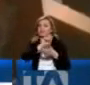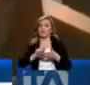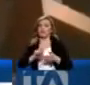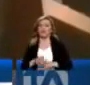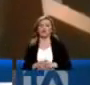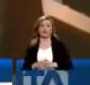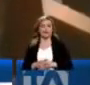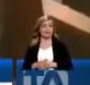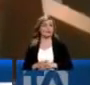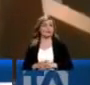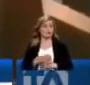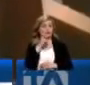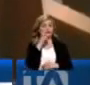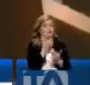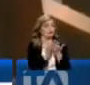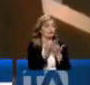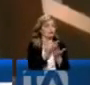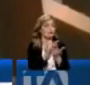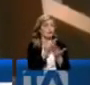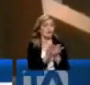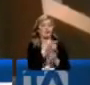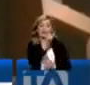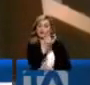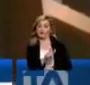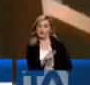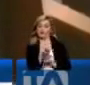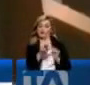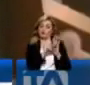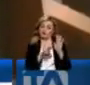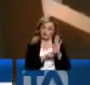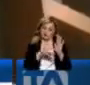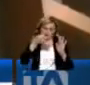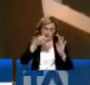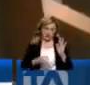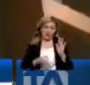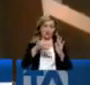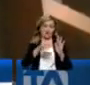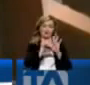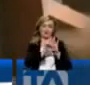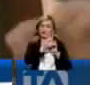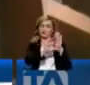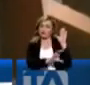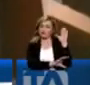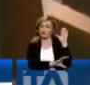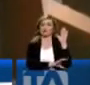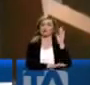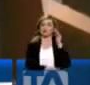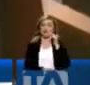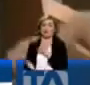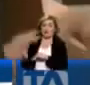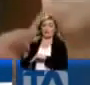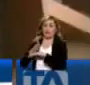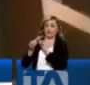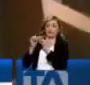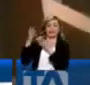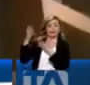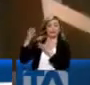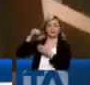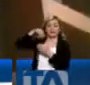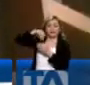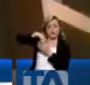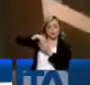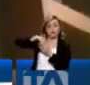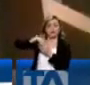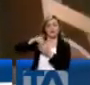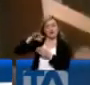validación y la comprobación de que efectivamente el proceso de democracia interna se llevó de acuerdo a los estatutos